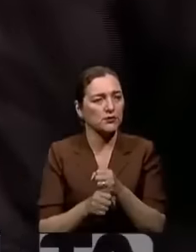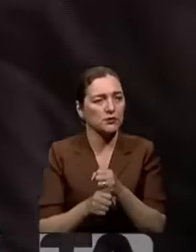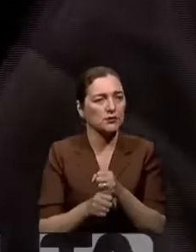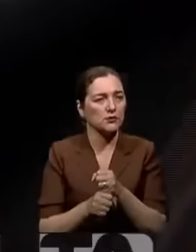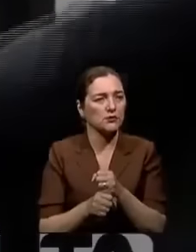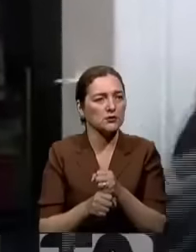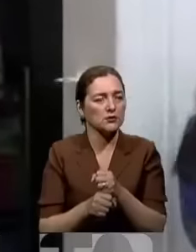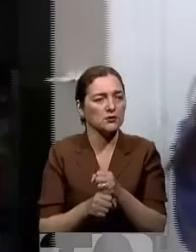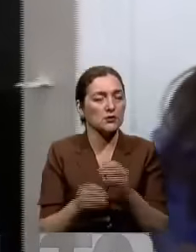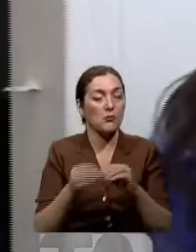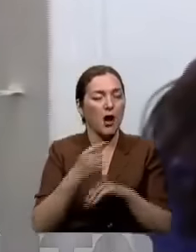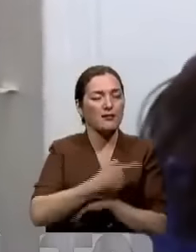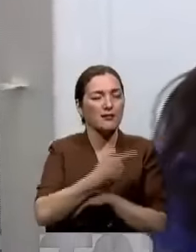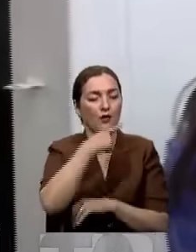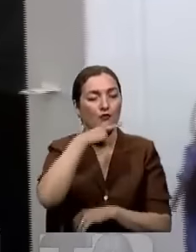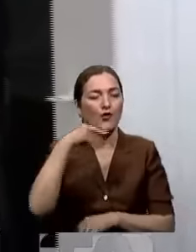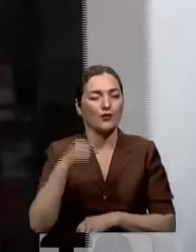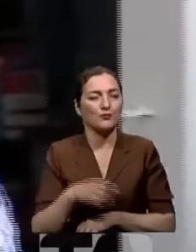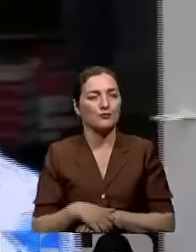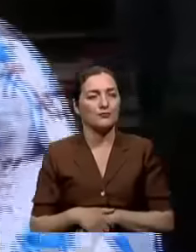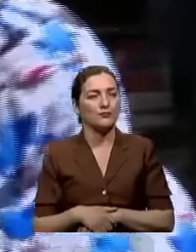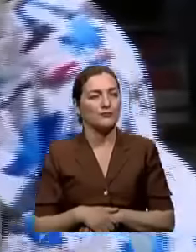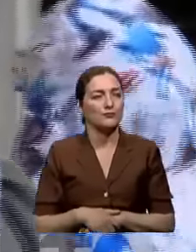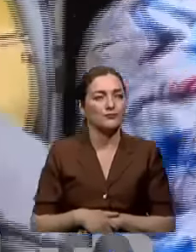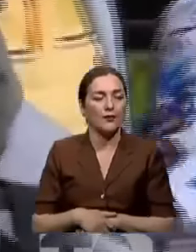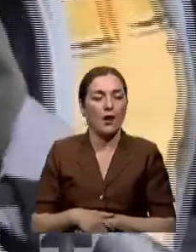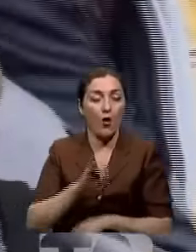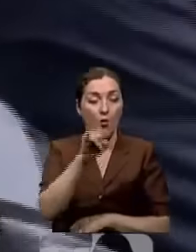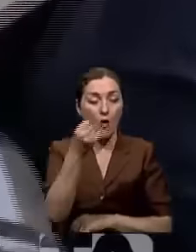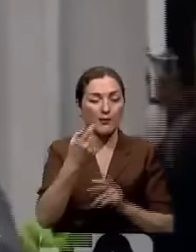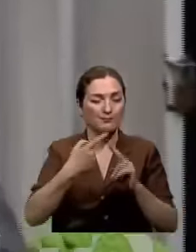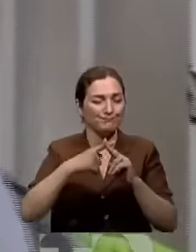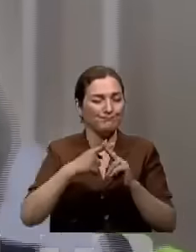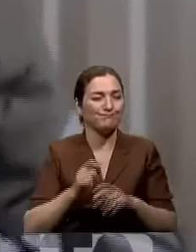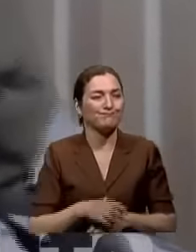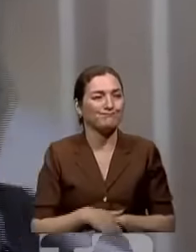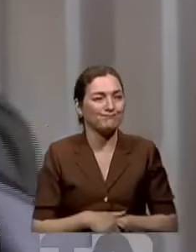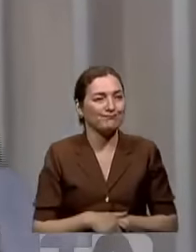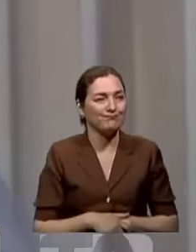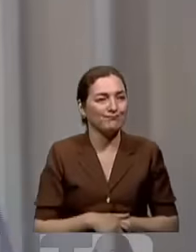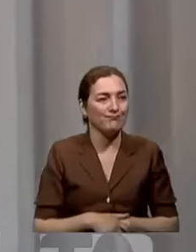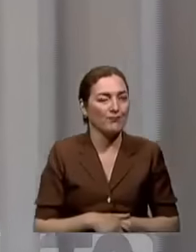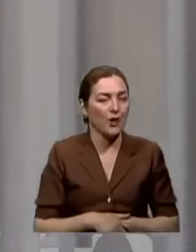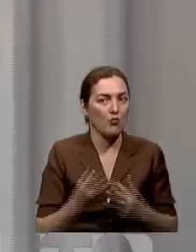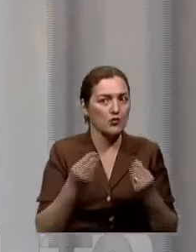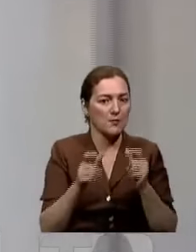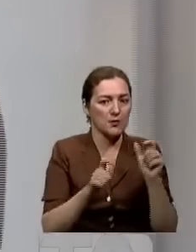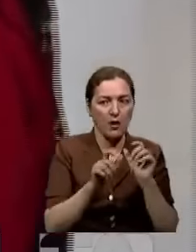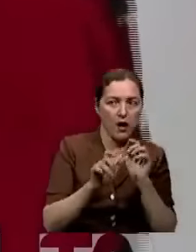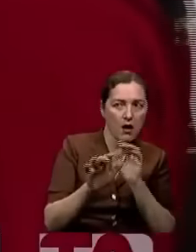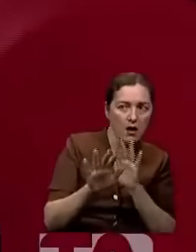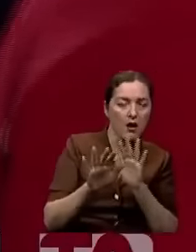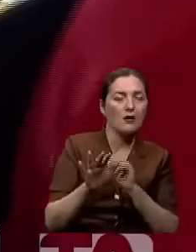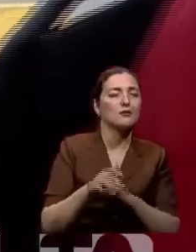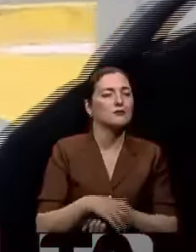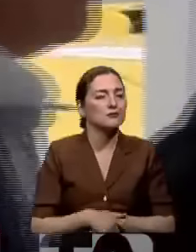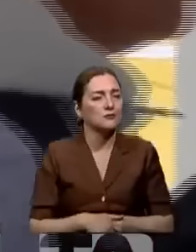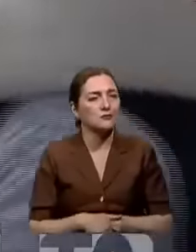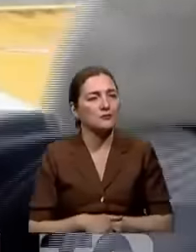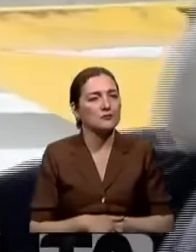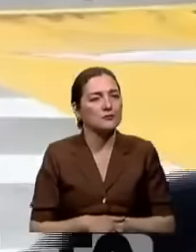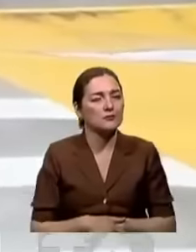más de feriado que justamente inicia este jueves. Ustedes pueden observar cuál es la afluencia de personas a esta hora de